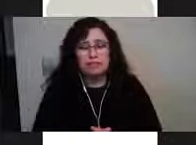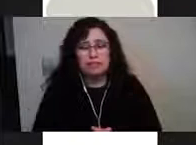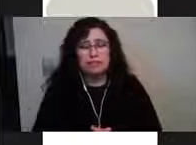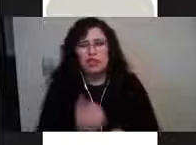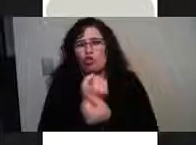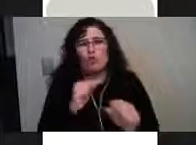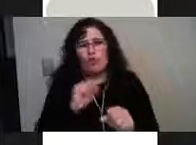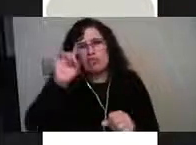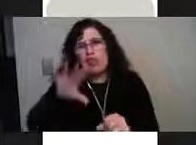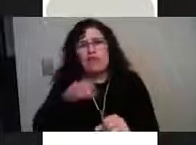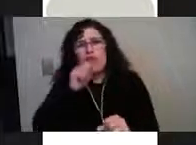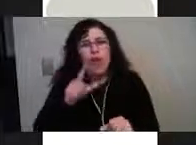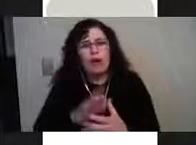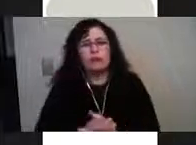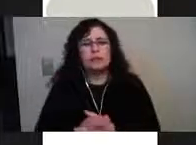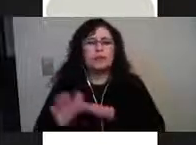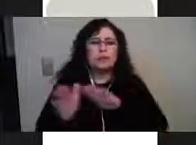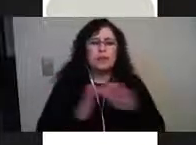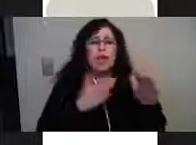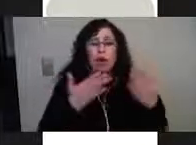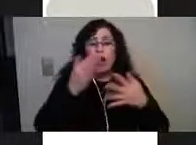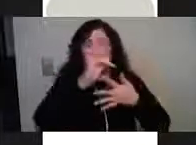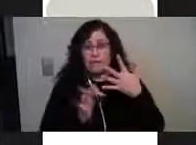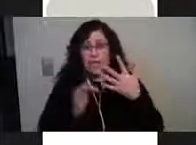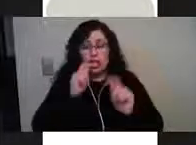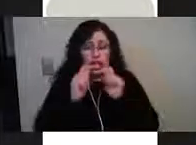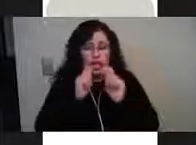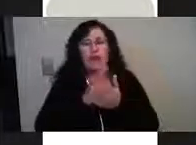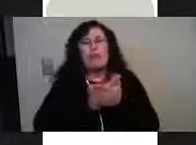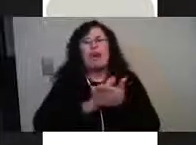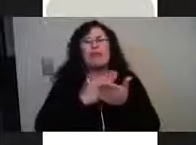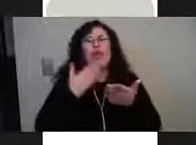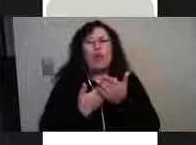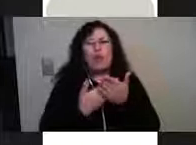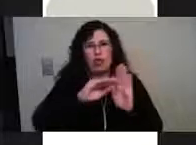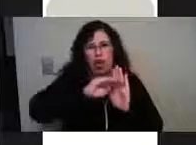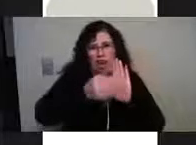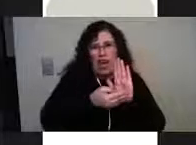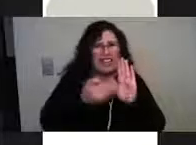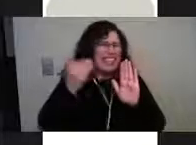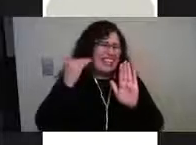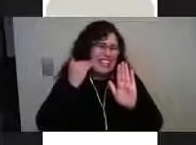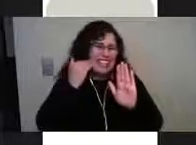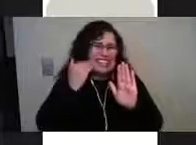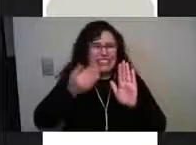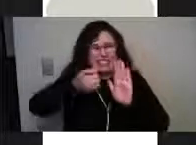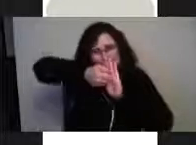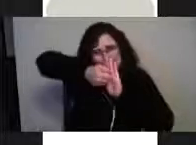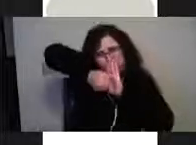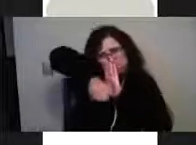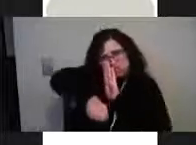Algunos factores de riesgo, ¿cierto? Factor de riesgo tiene que ver con el trabajo de parto y partos complicados, ¿ya? Por eso